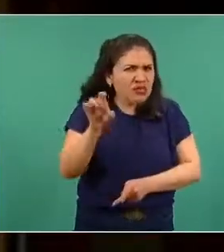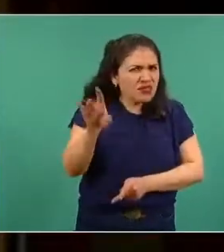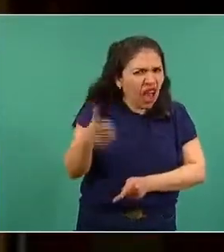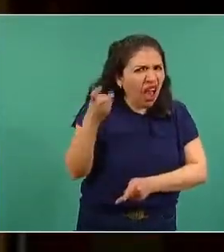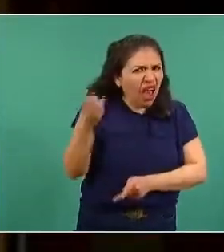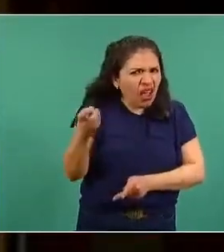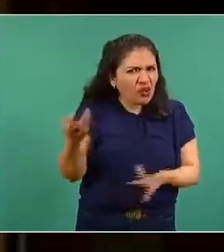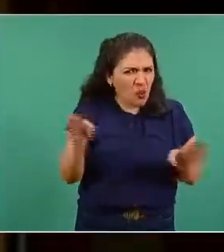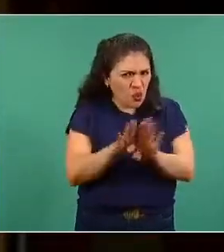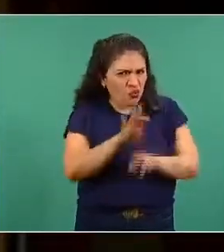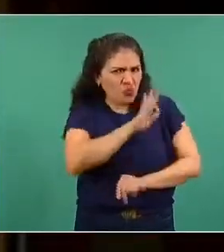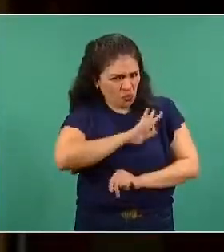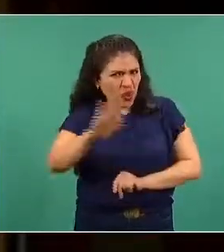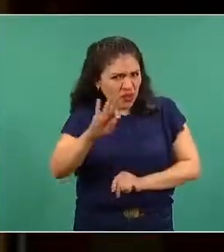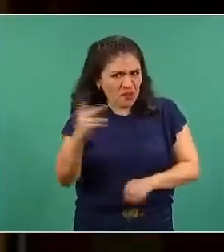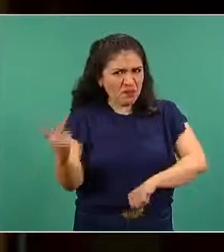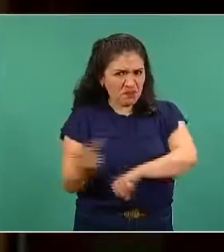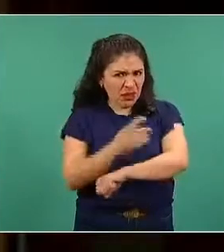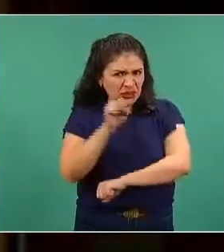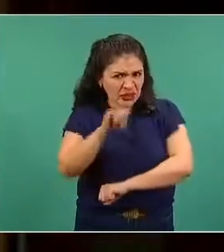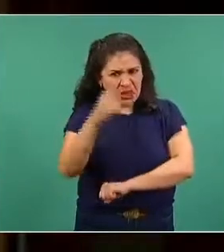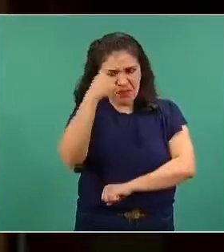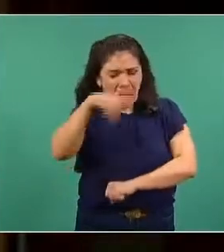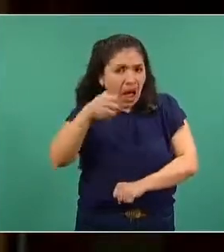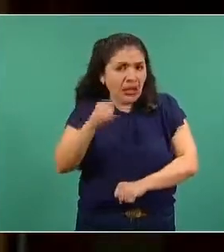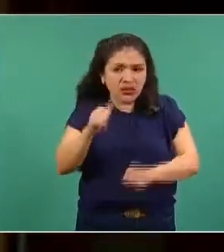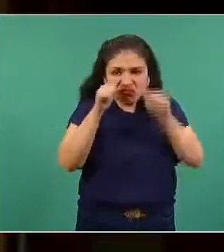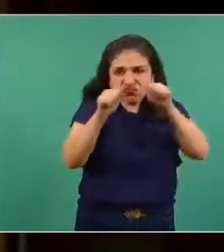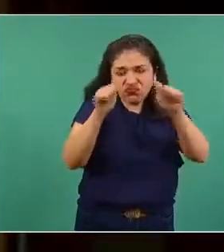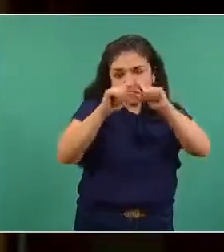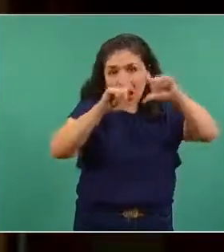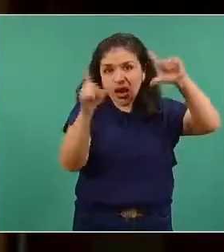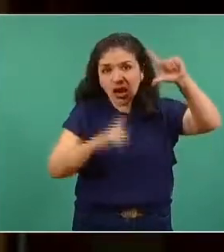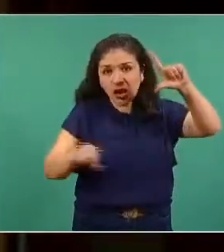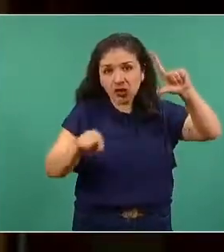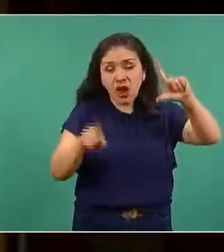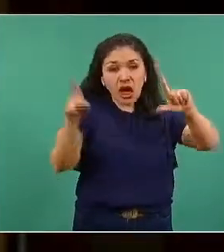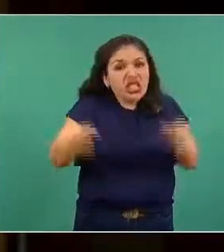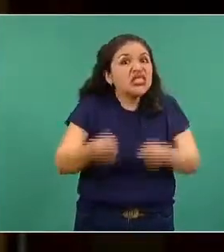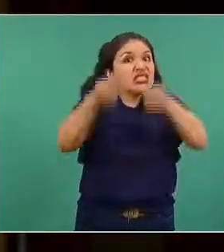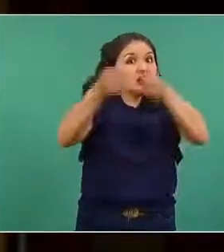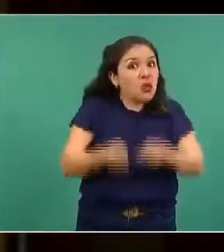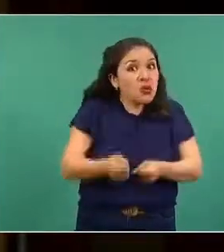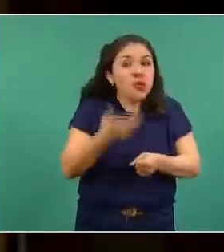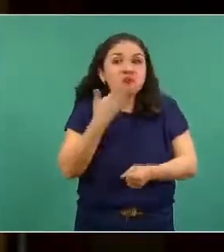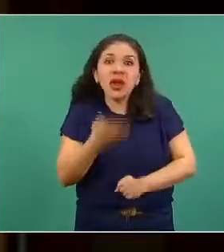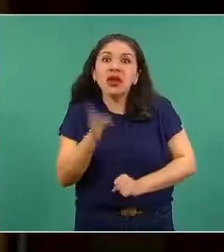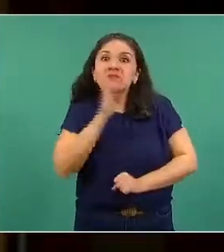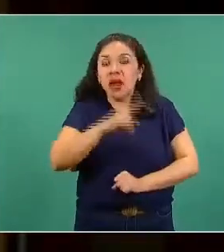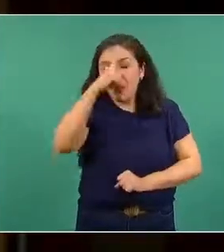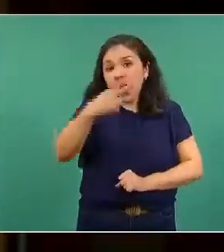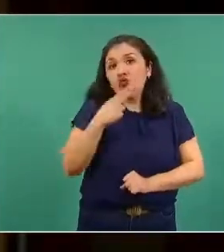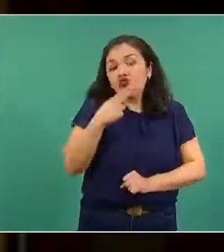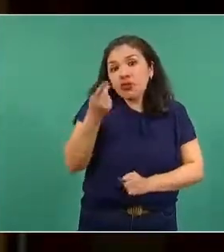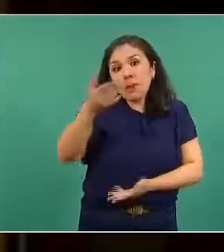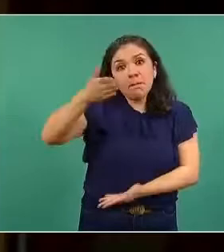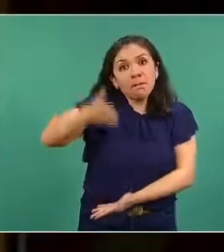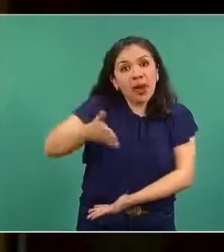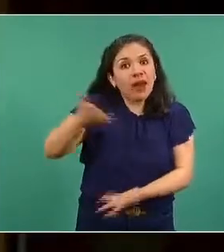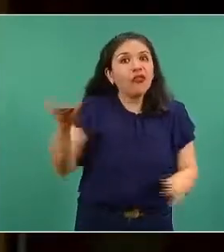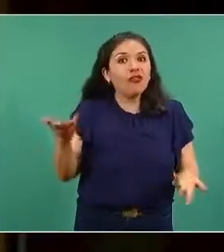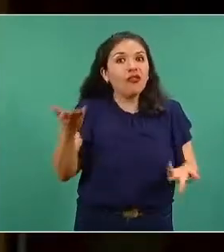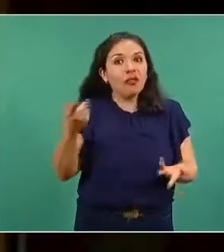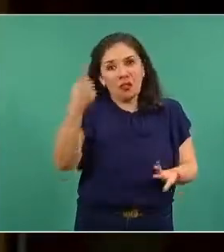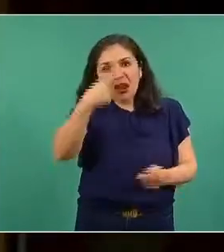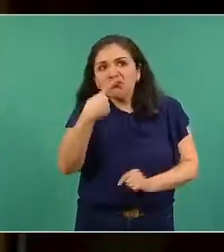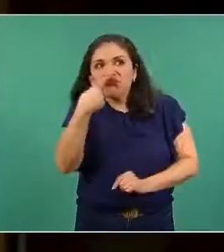esto como una posibilidad para aplicarlo a nivel nacional y bueno, qué tan certero es evidentemente la utilización de los perritos